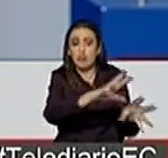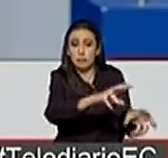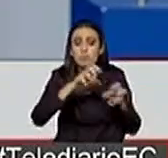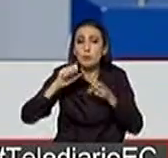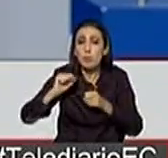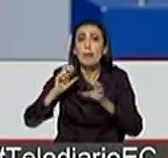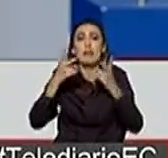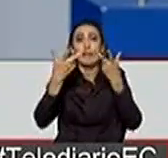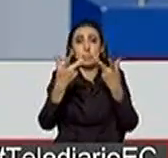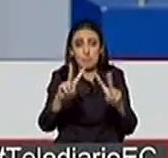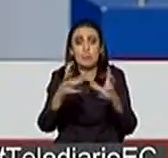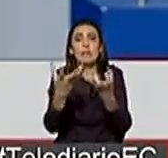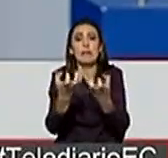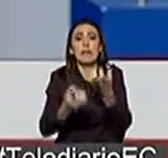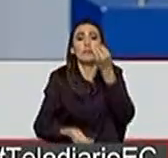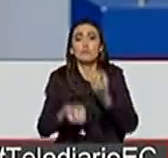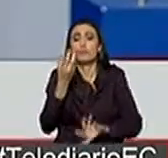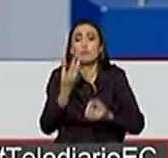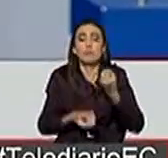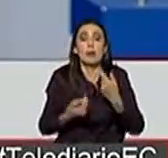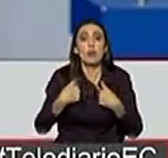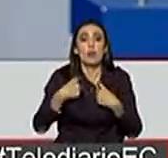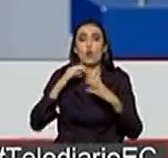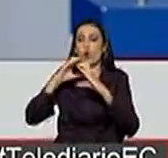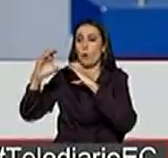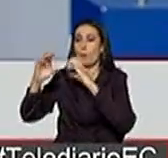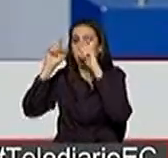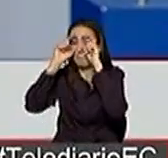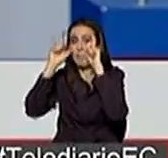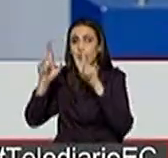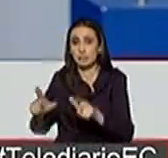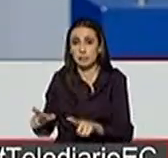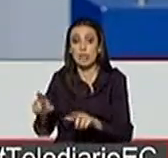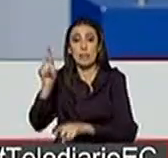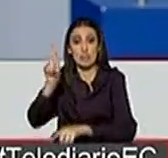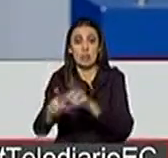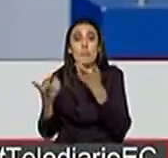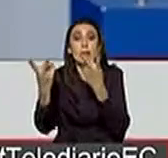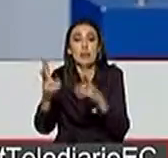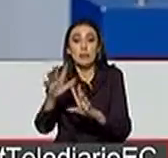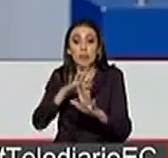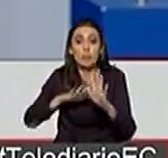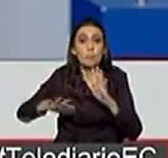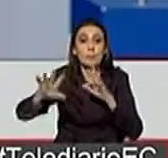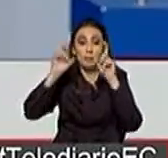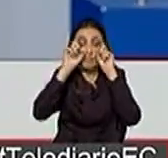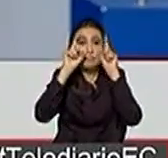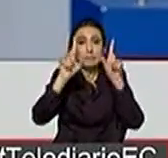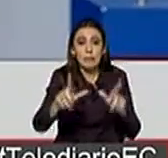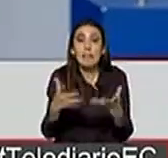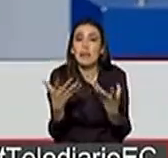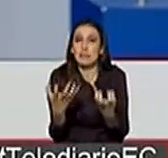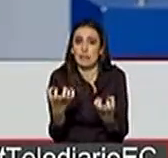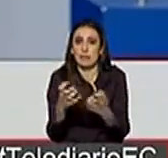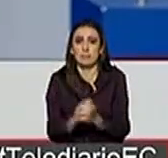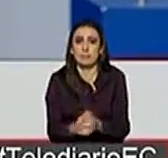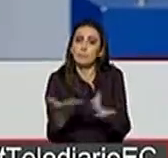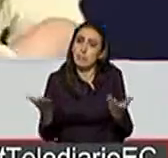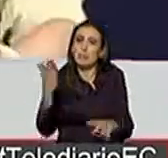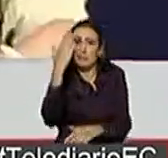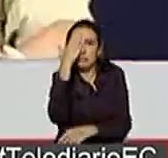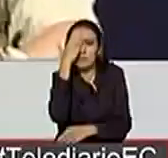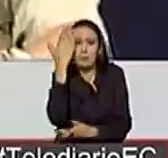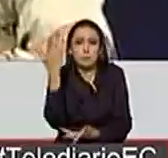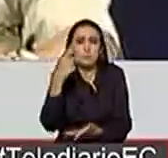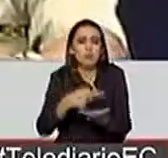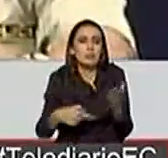también conversé con la señora fiscal y también me dijo que estaban intentando rodear la fiscalía ahí está la razón fundamental